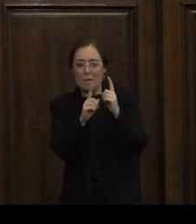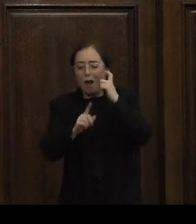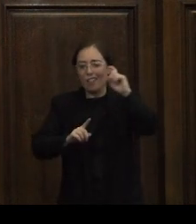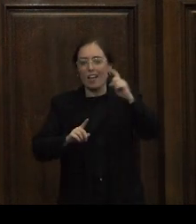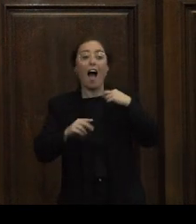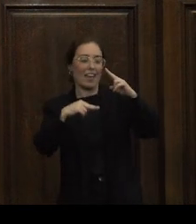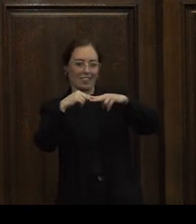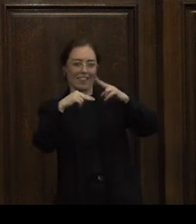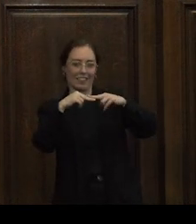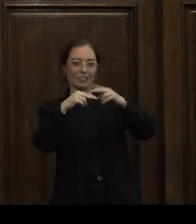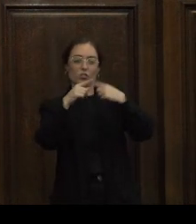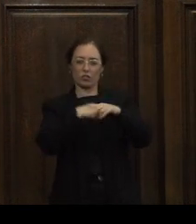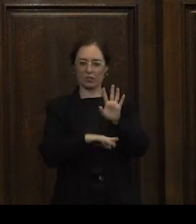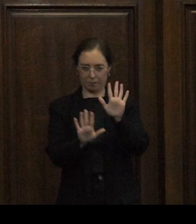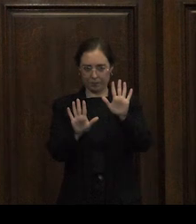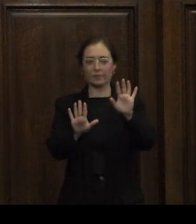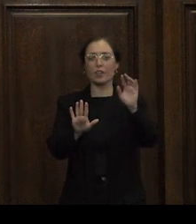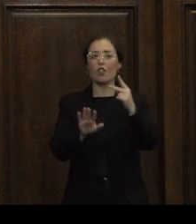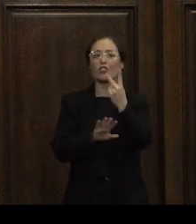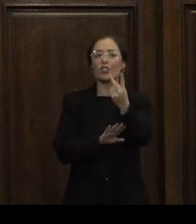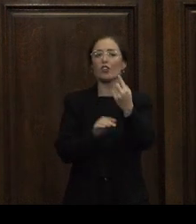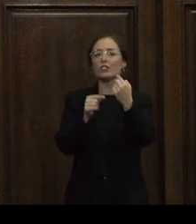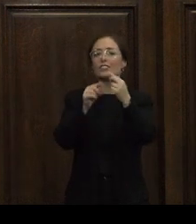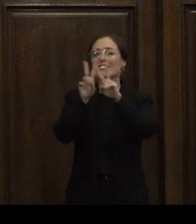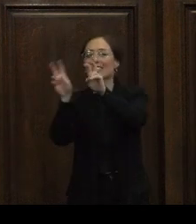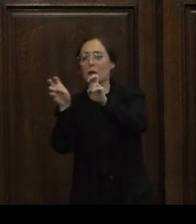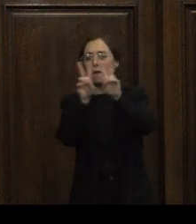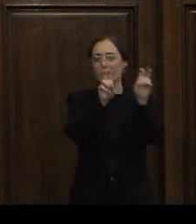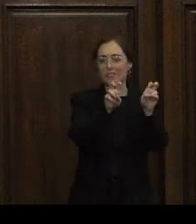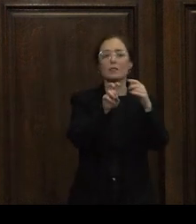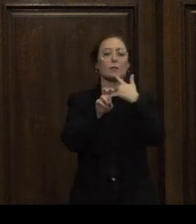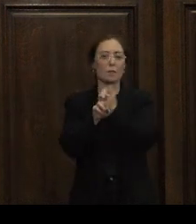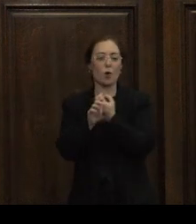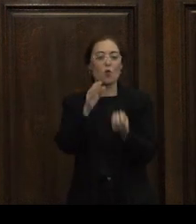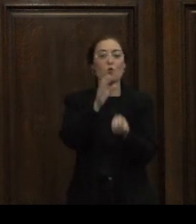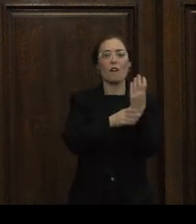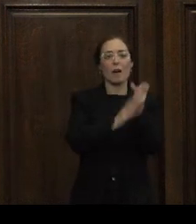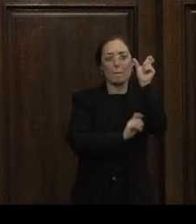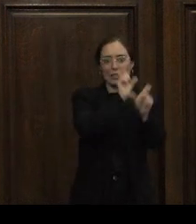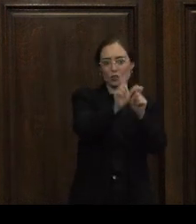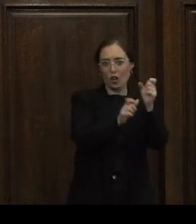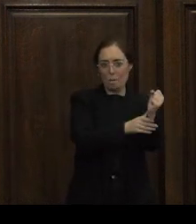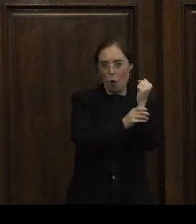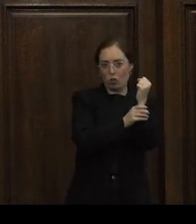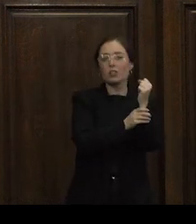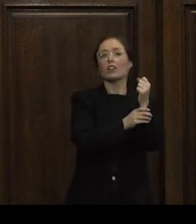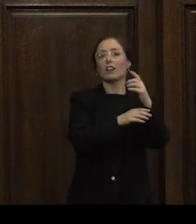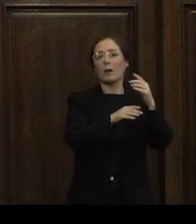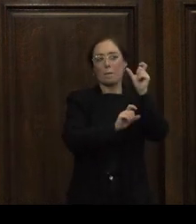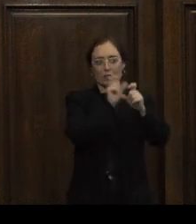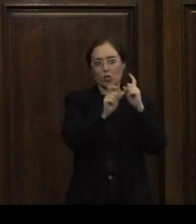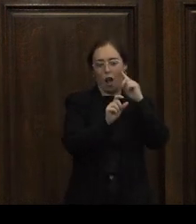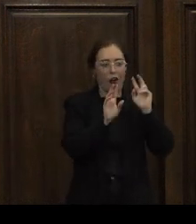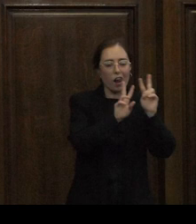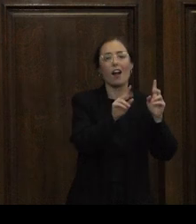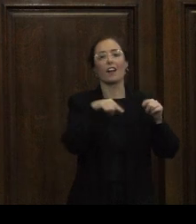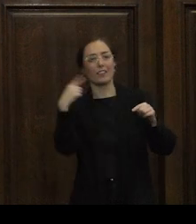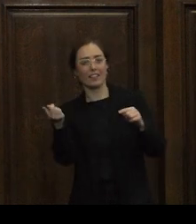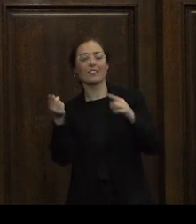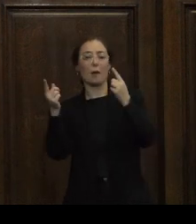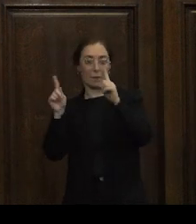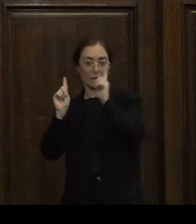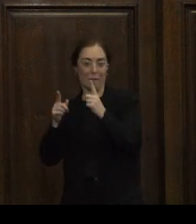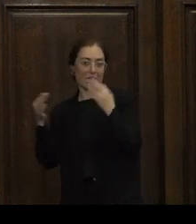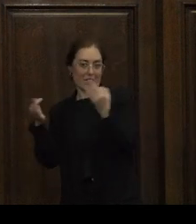Entonces tengan en mente estos dos asuntos que acabo de evocar, posverdad y estos nuevos líderes, porque los vamos a retomar sobre todo al final. Pero